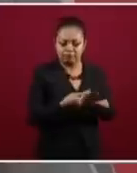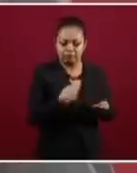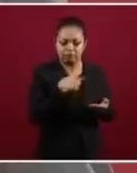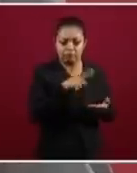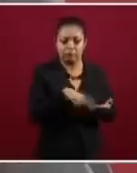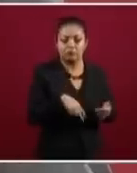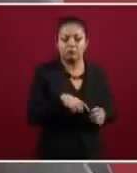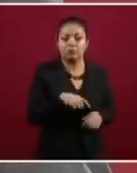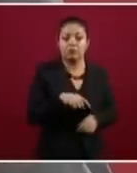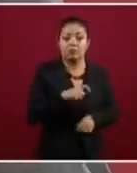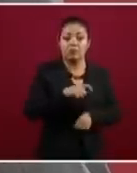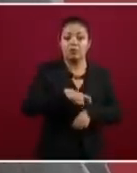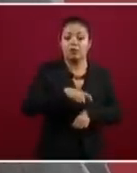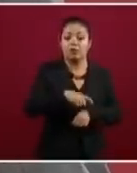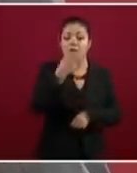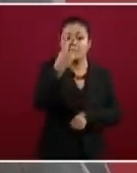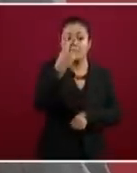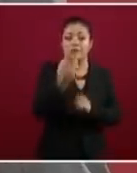a las 3 de la mañana.